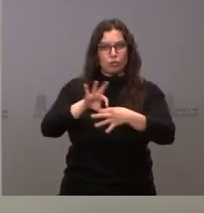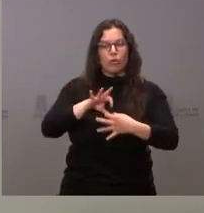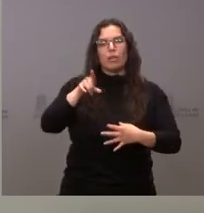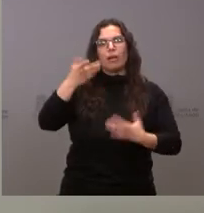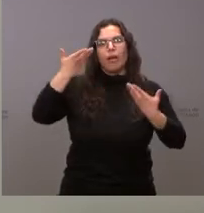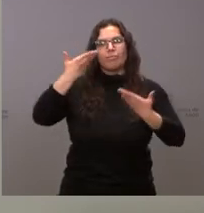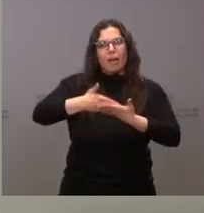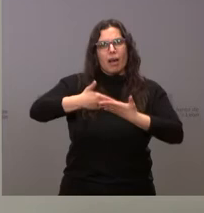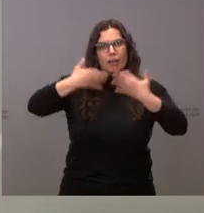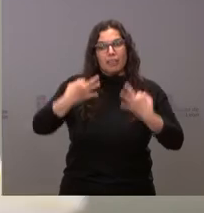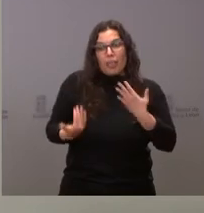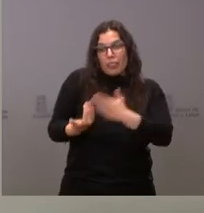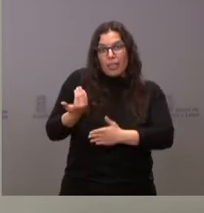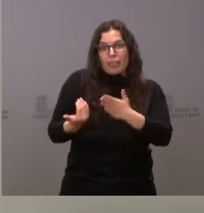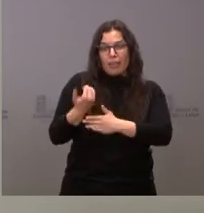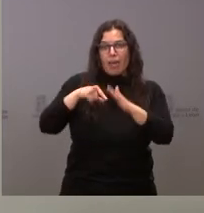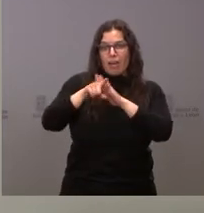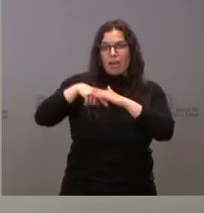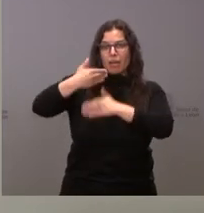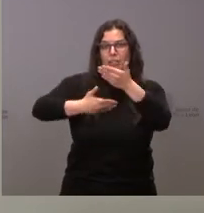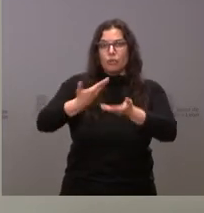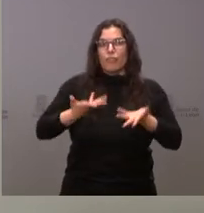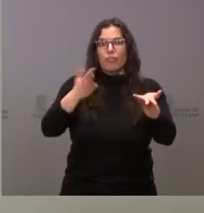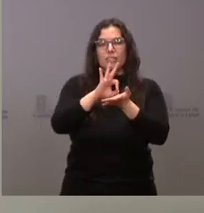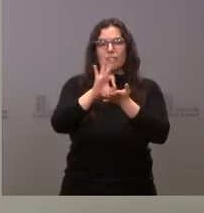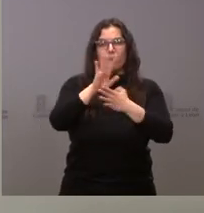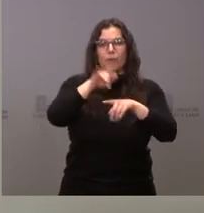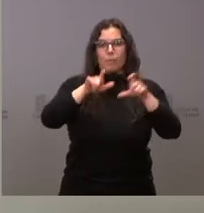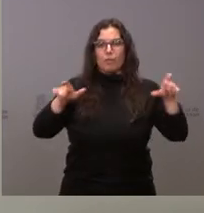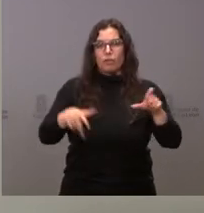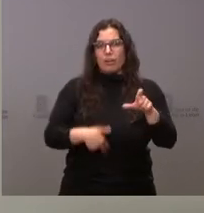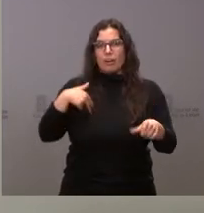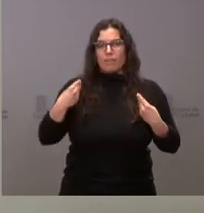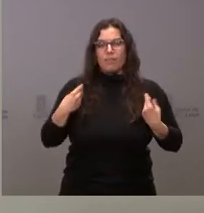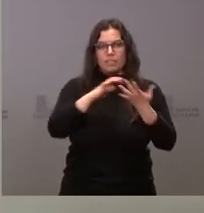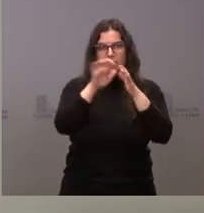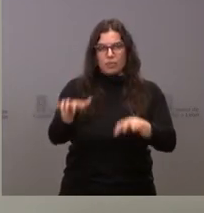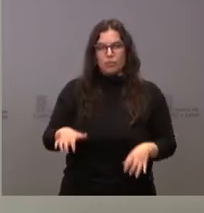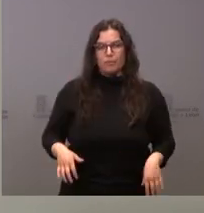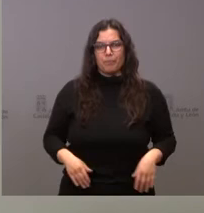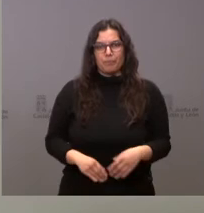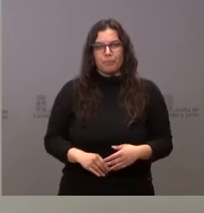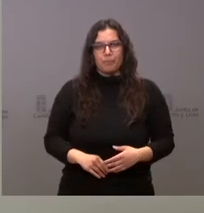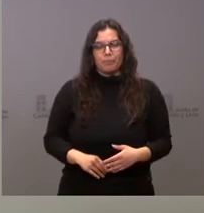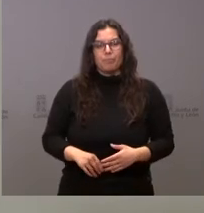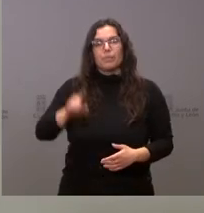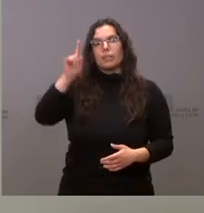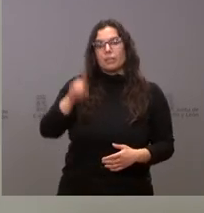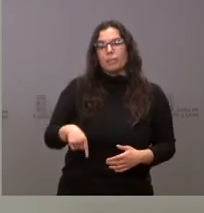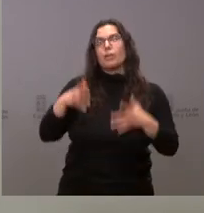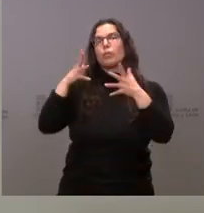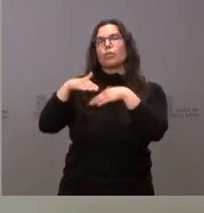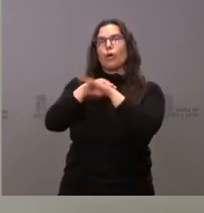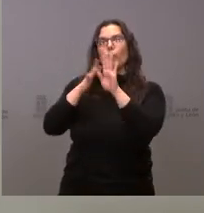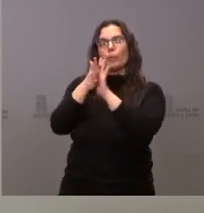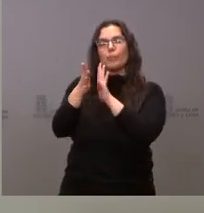garantizan en el día a día el servicio al conjunto de las personas de castilla y león' hemos dado cuenta también al consejo de gobierno